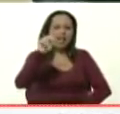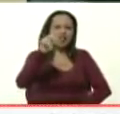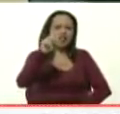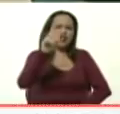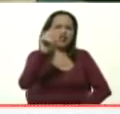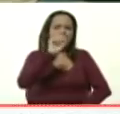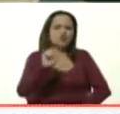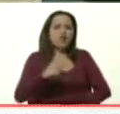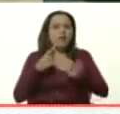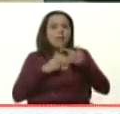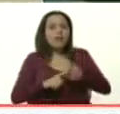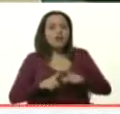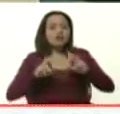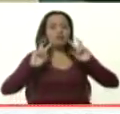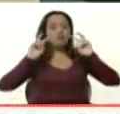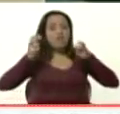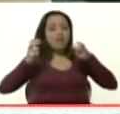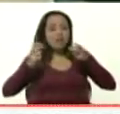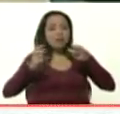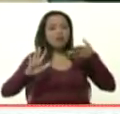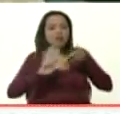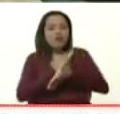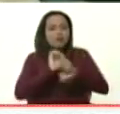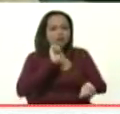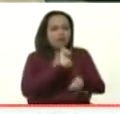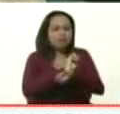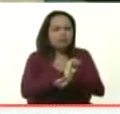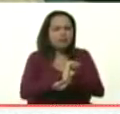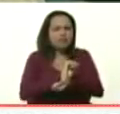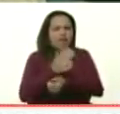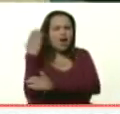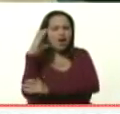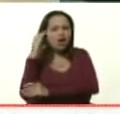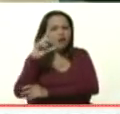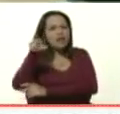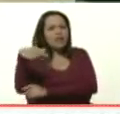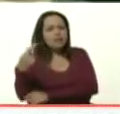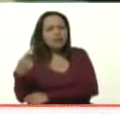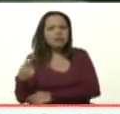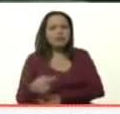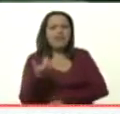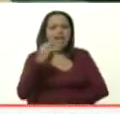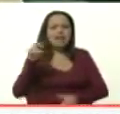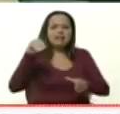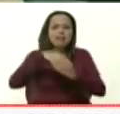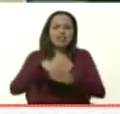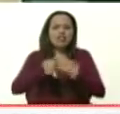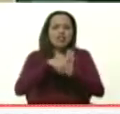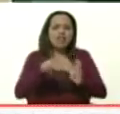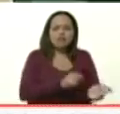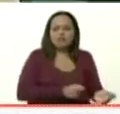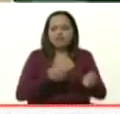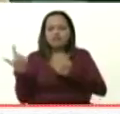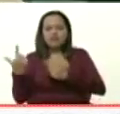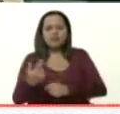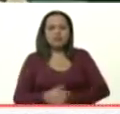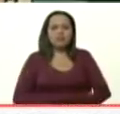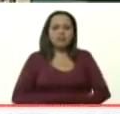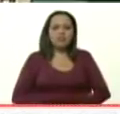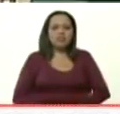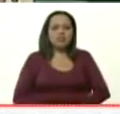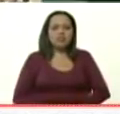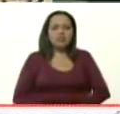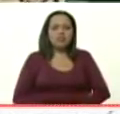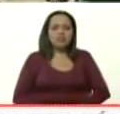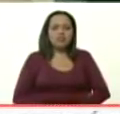temas capturábamos un delincuente en Colombia y ahí mismo funcionaba la ley y lo extraditábamos. Capturaban un